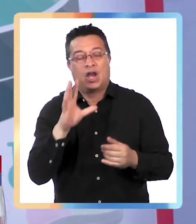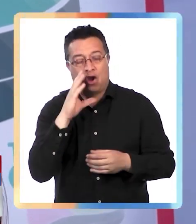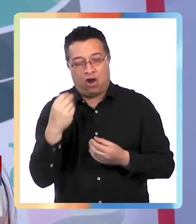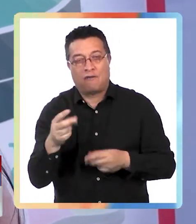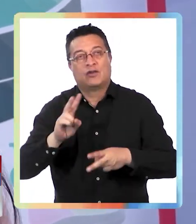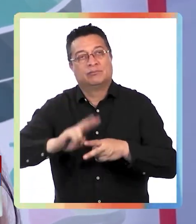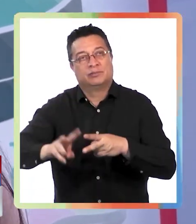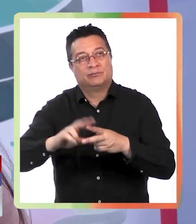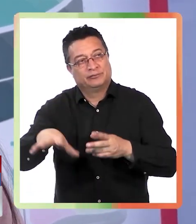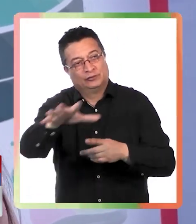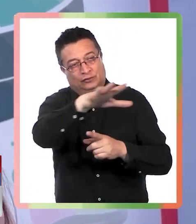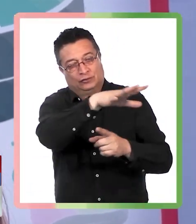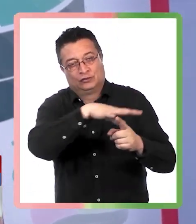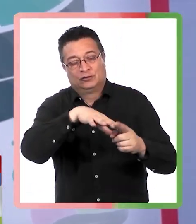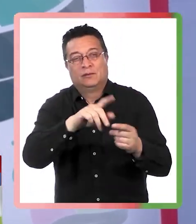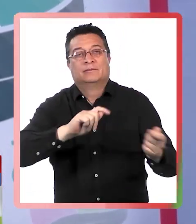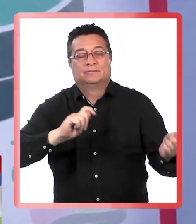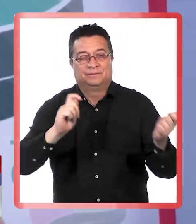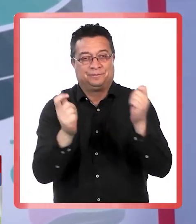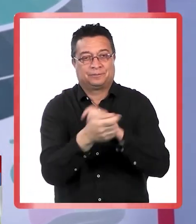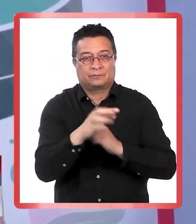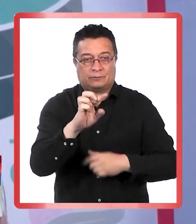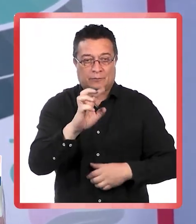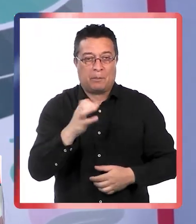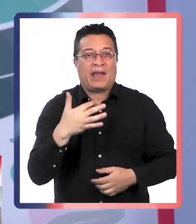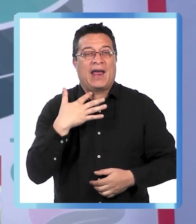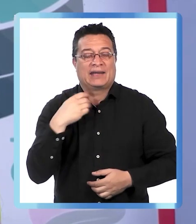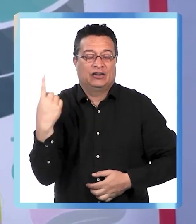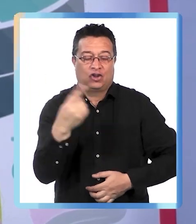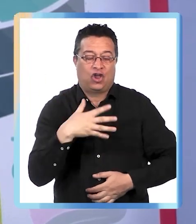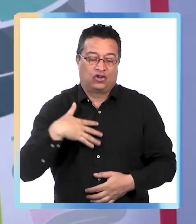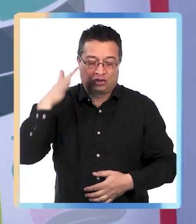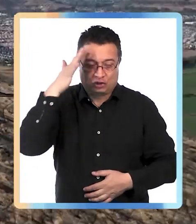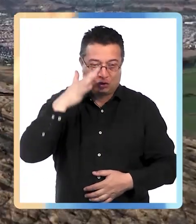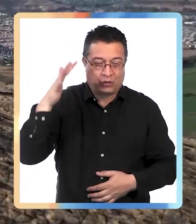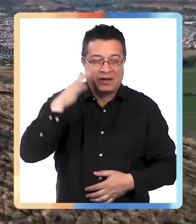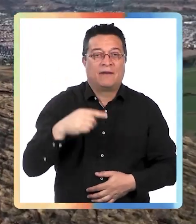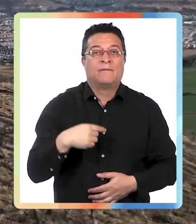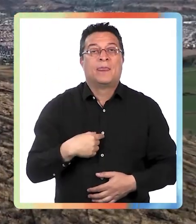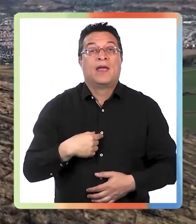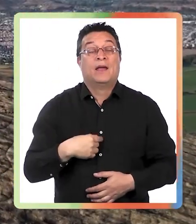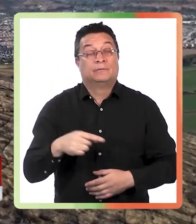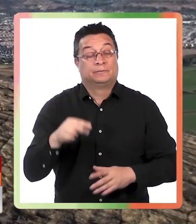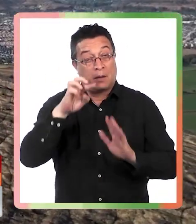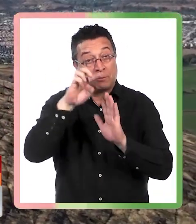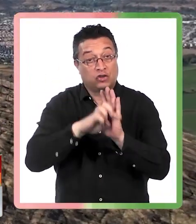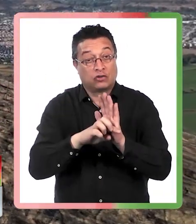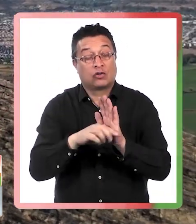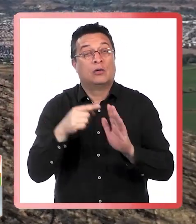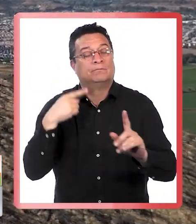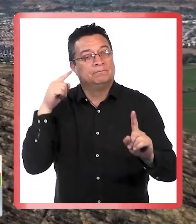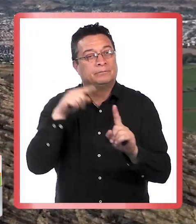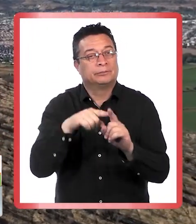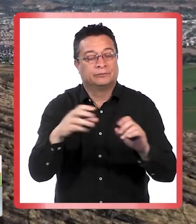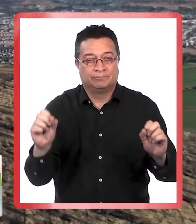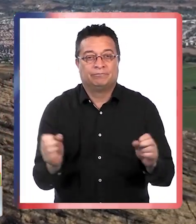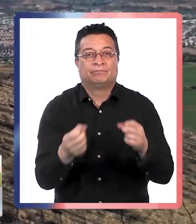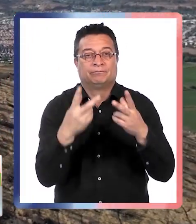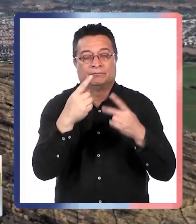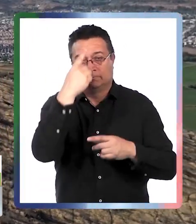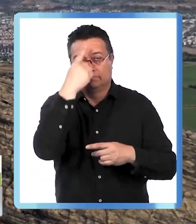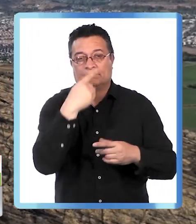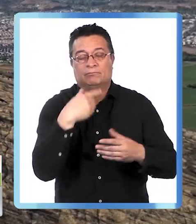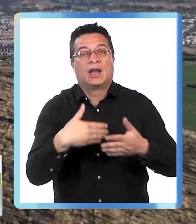preparar este espacio para que se transforme en este parque que estamos soñando. de un ambicioso proyecto que permitirá recuperar